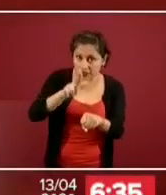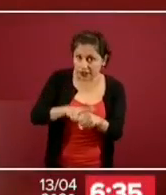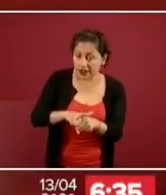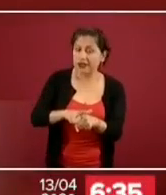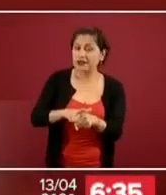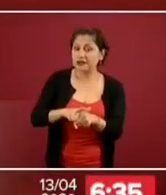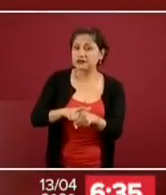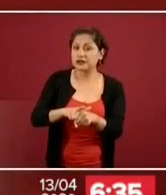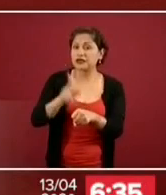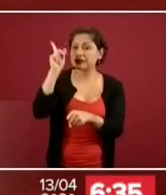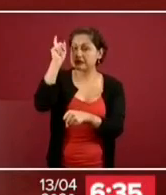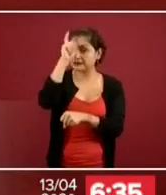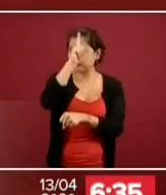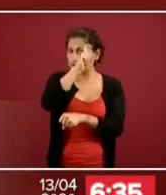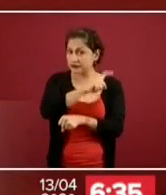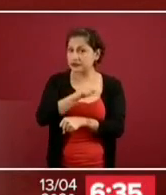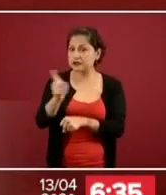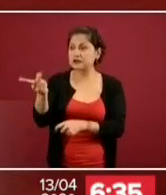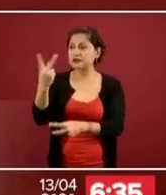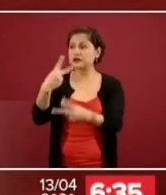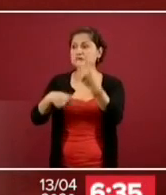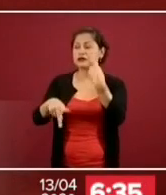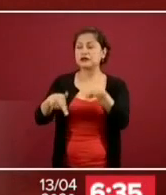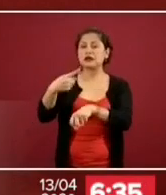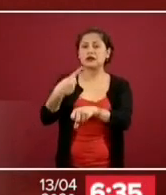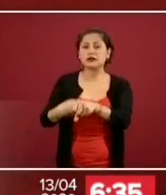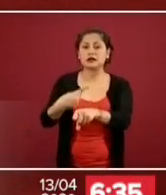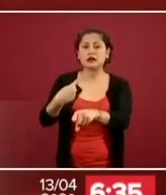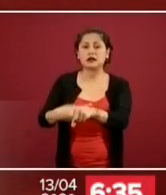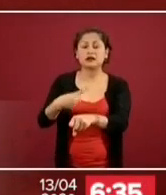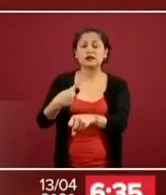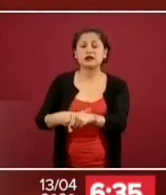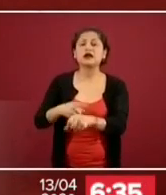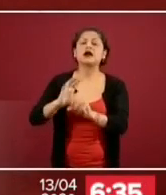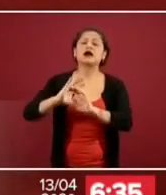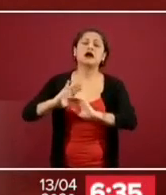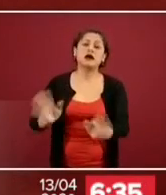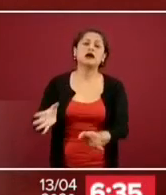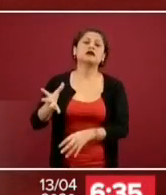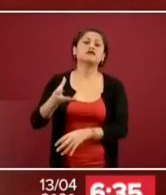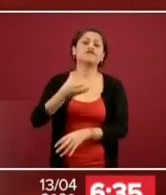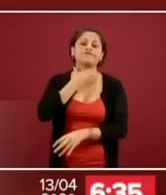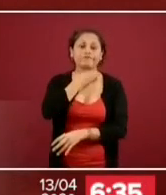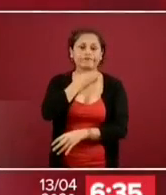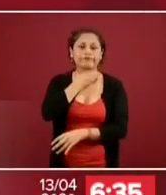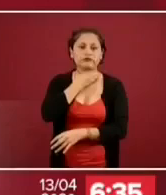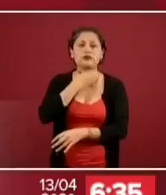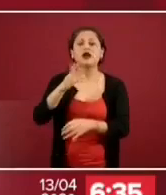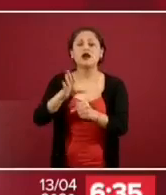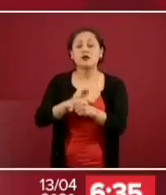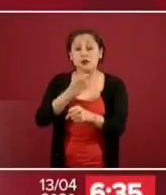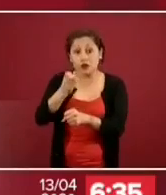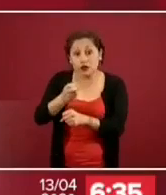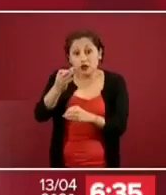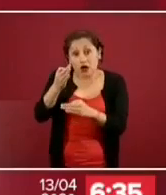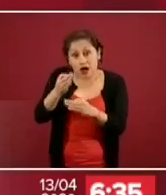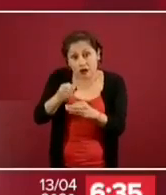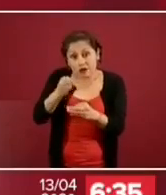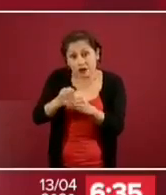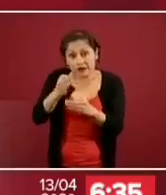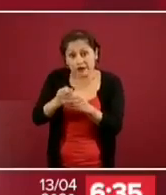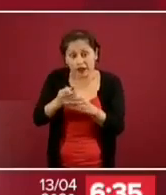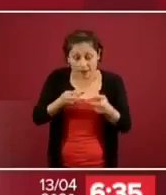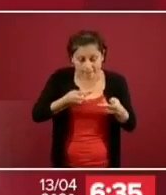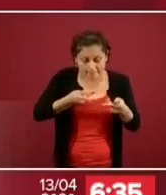hospitales incluyendo las terapias intensivas entonces el reto principal para la fase 3 es asegurar